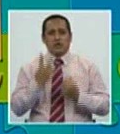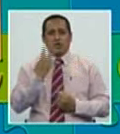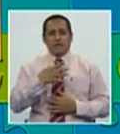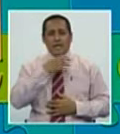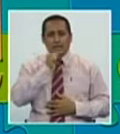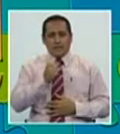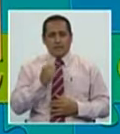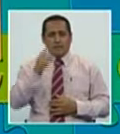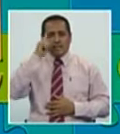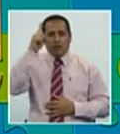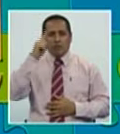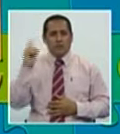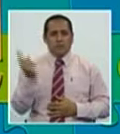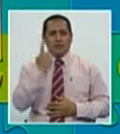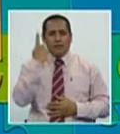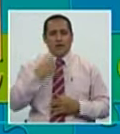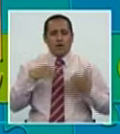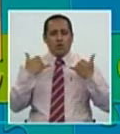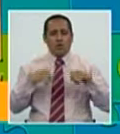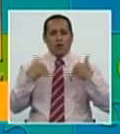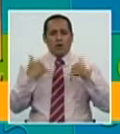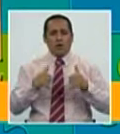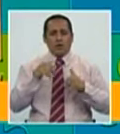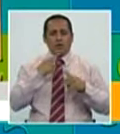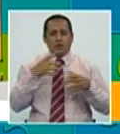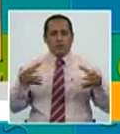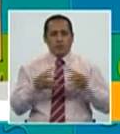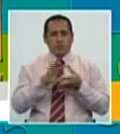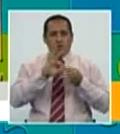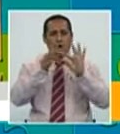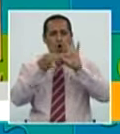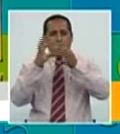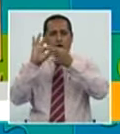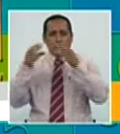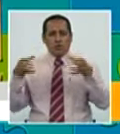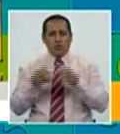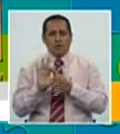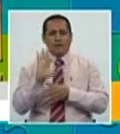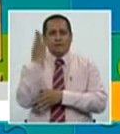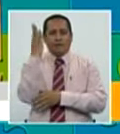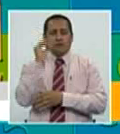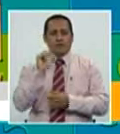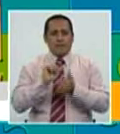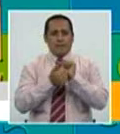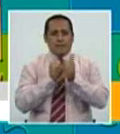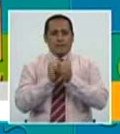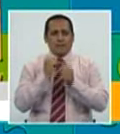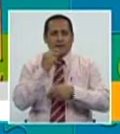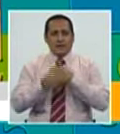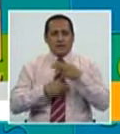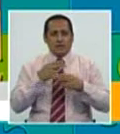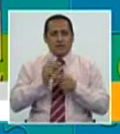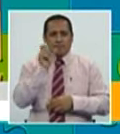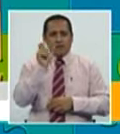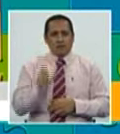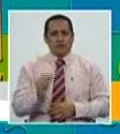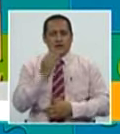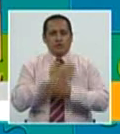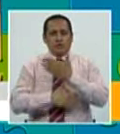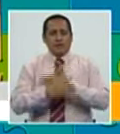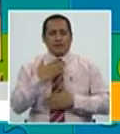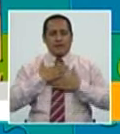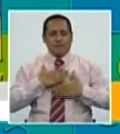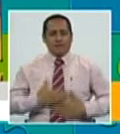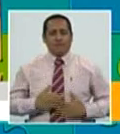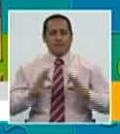El 12 de diciembre se inauguran los primeros Juegos Paralímpicos Perú, organizado por la Federación Deportiva Nacional de Personas